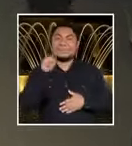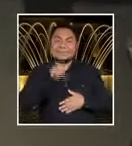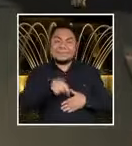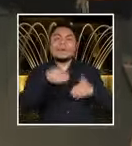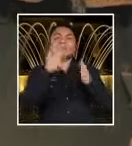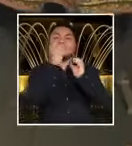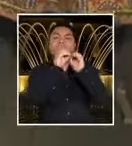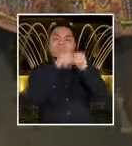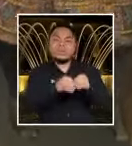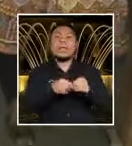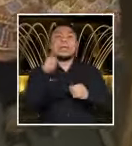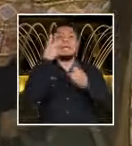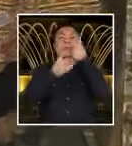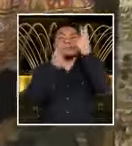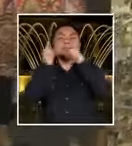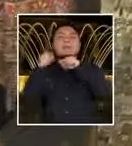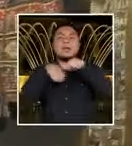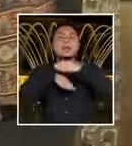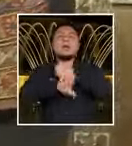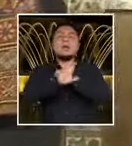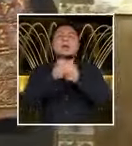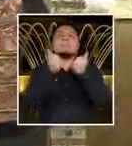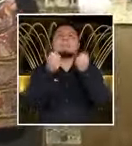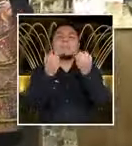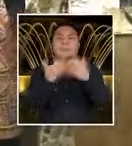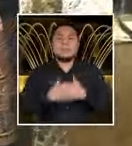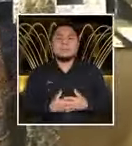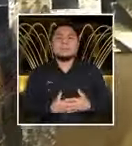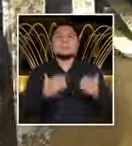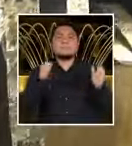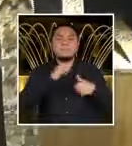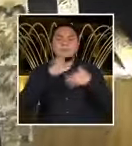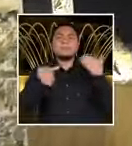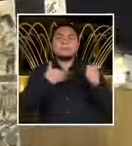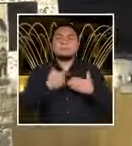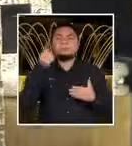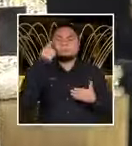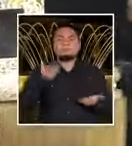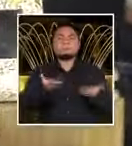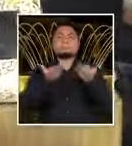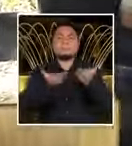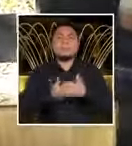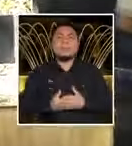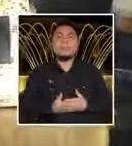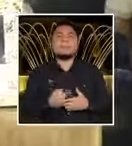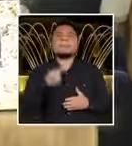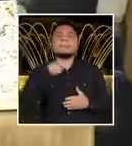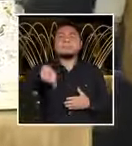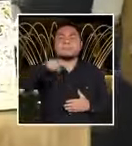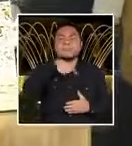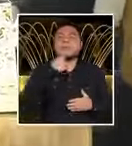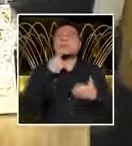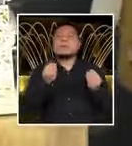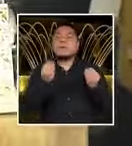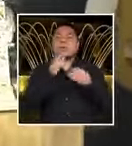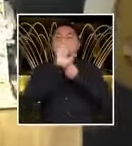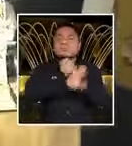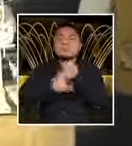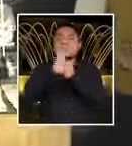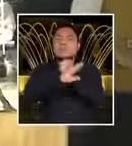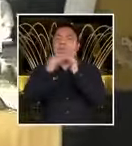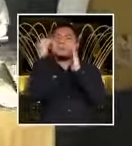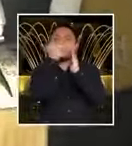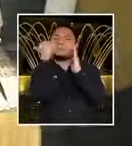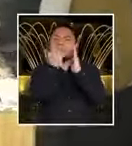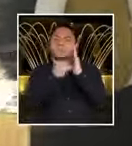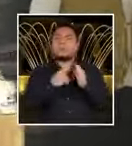hagan de manera segura. Entramos con la medición de la temperatura, con todos los